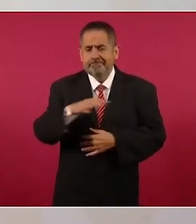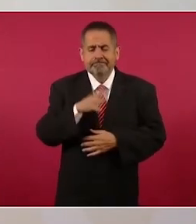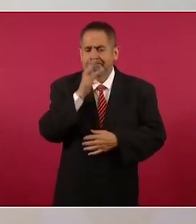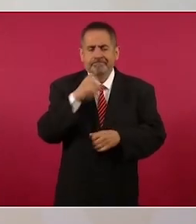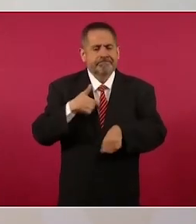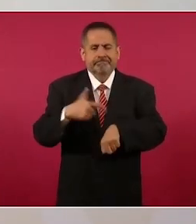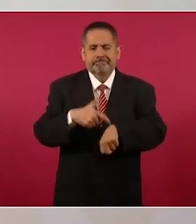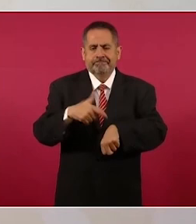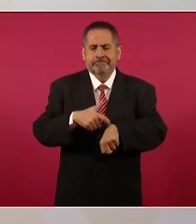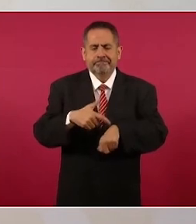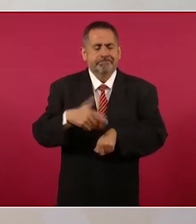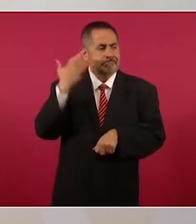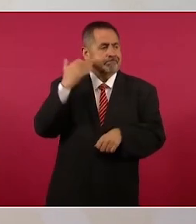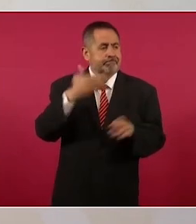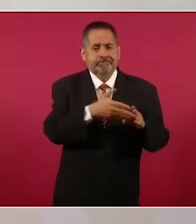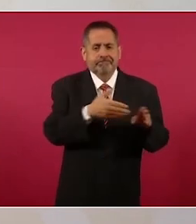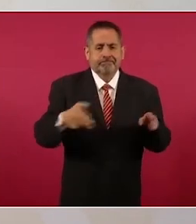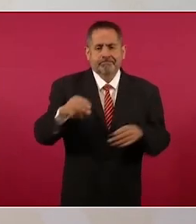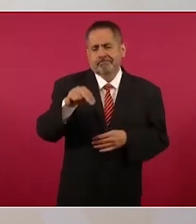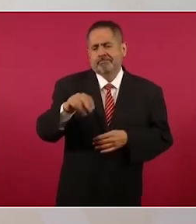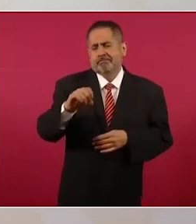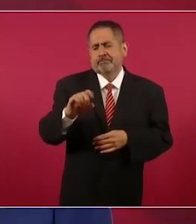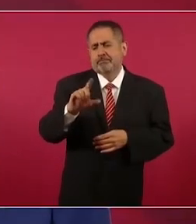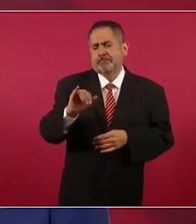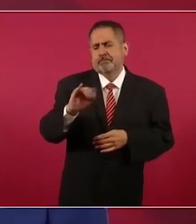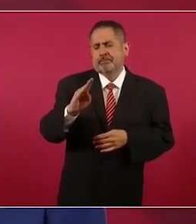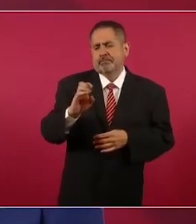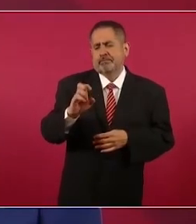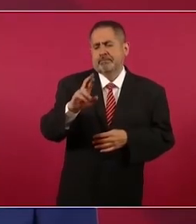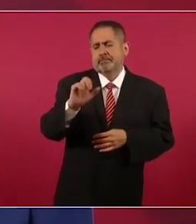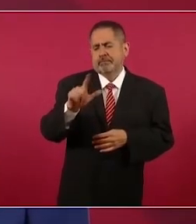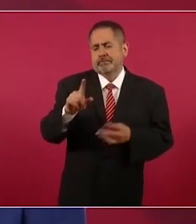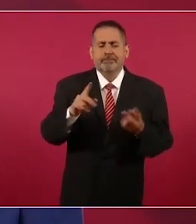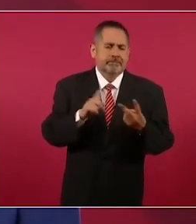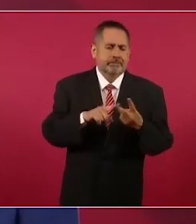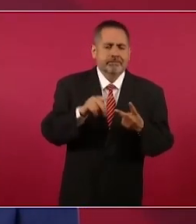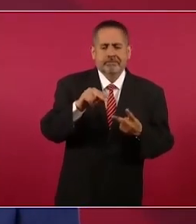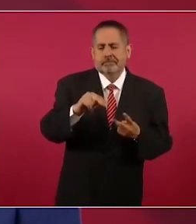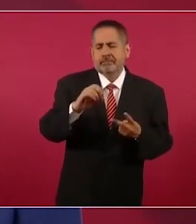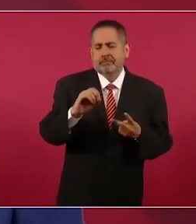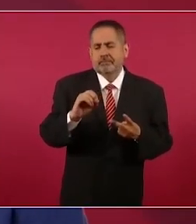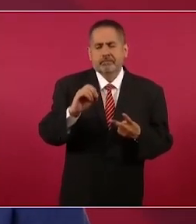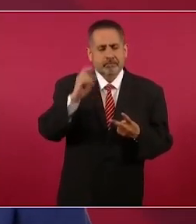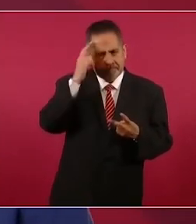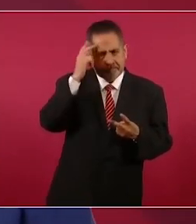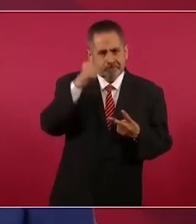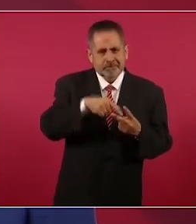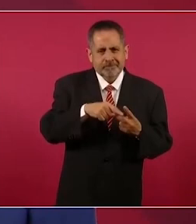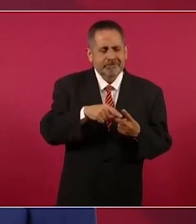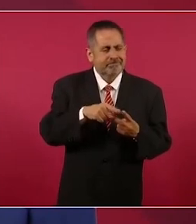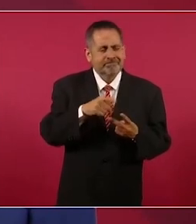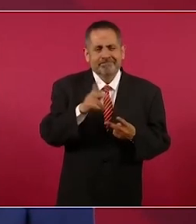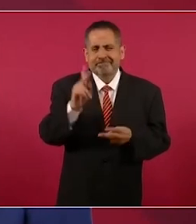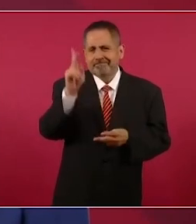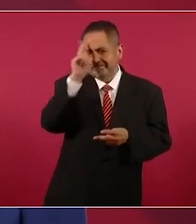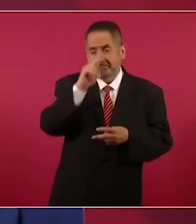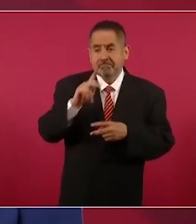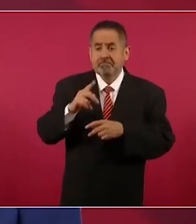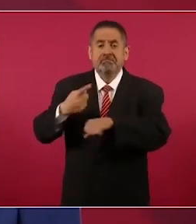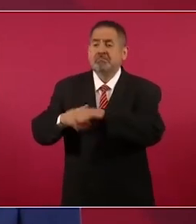el neoliberalismo o neoporfirismo, porque fue peor que una pandemia, una peste.